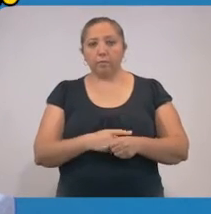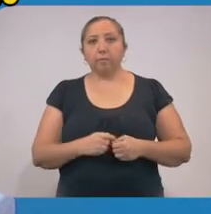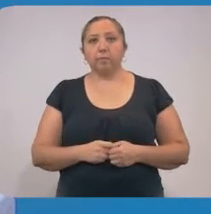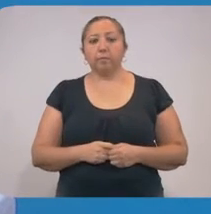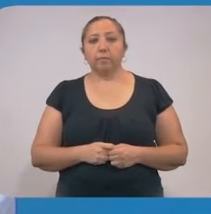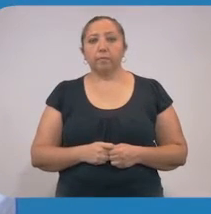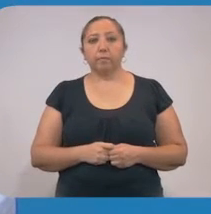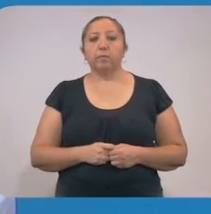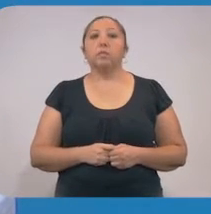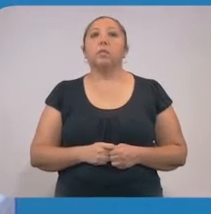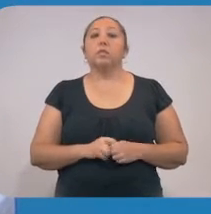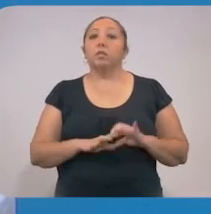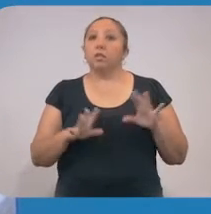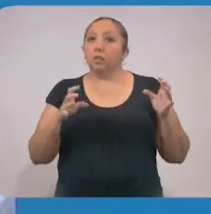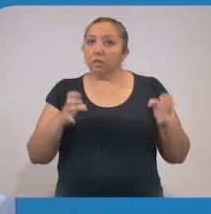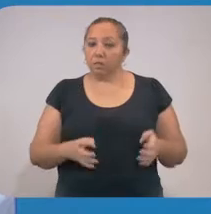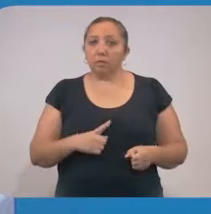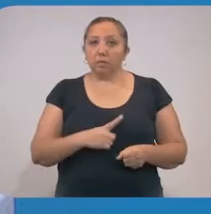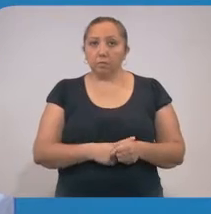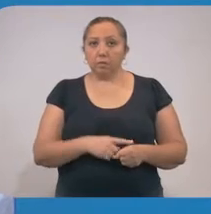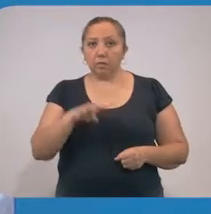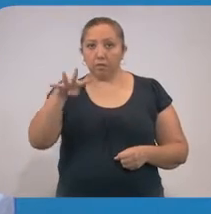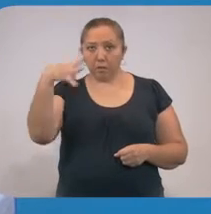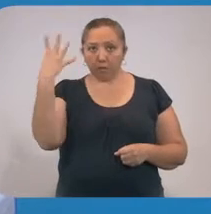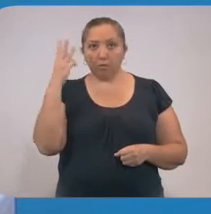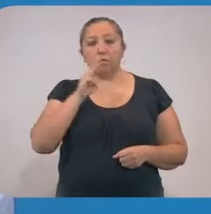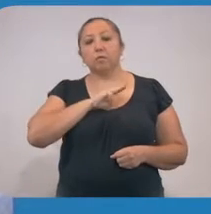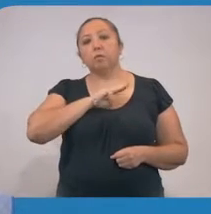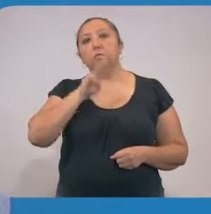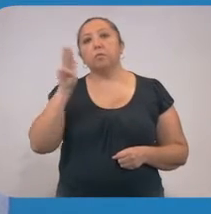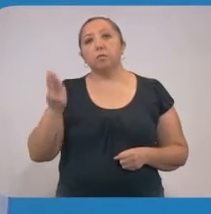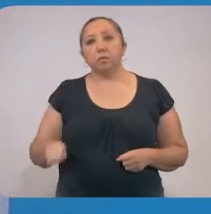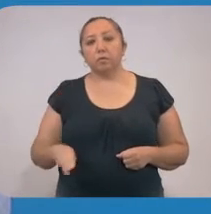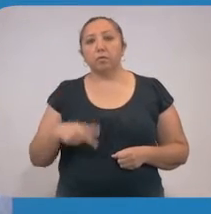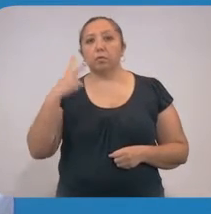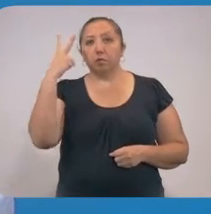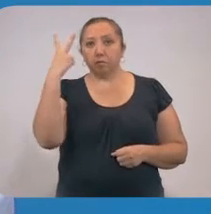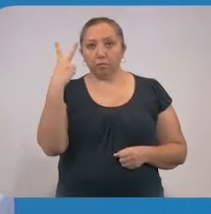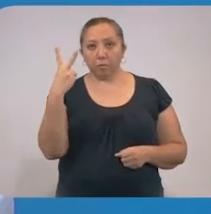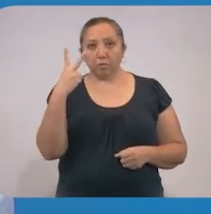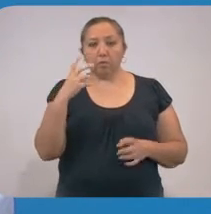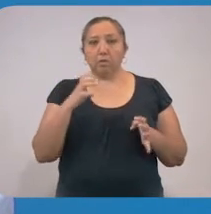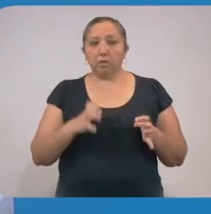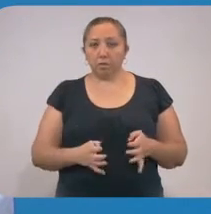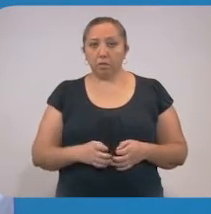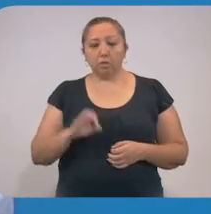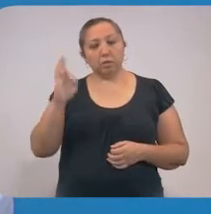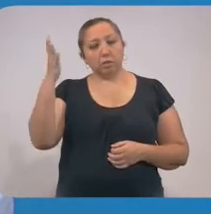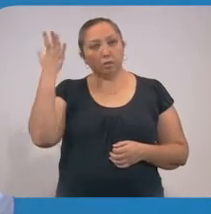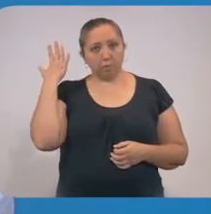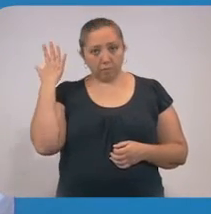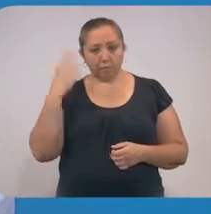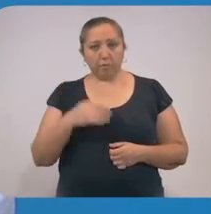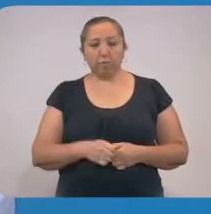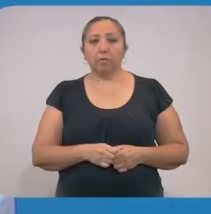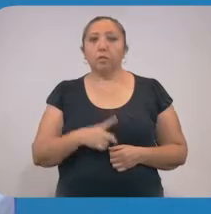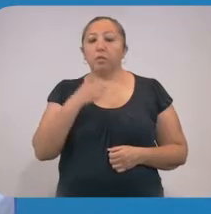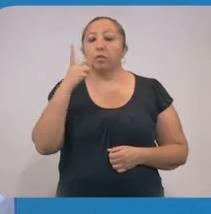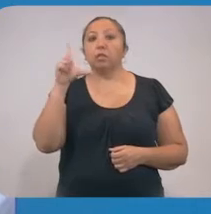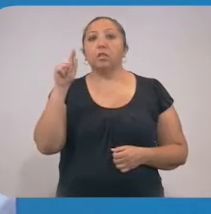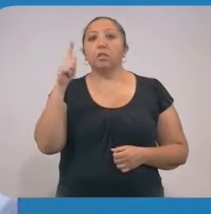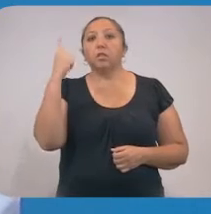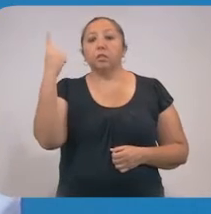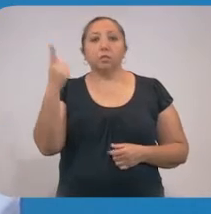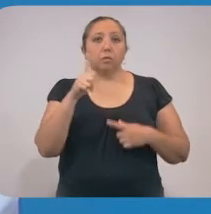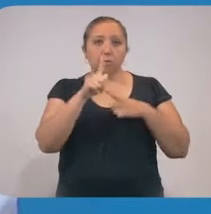de los casos confirmados 14 han fallecido dos de ellos extranjeros 71